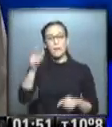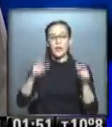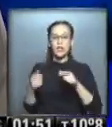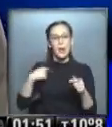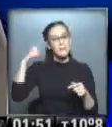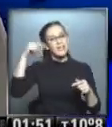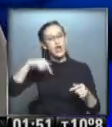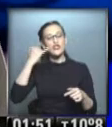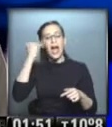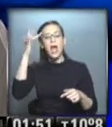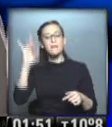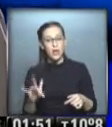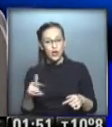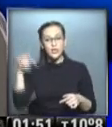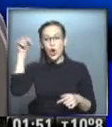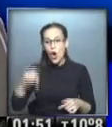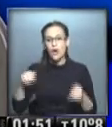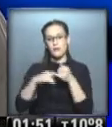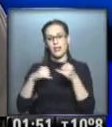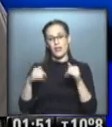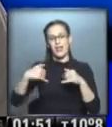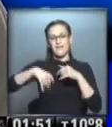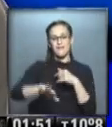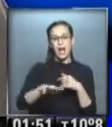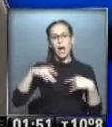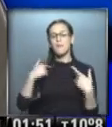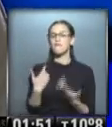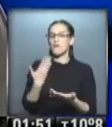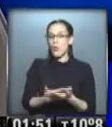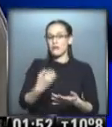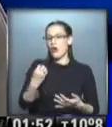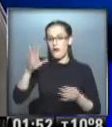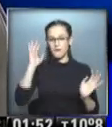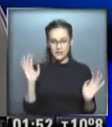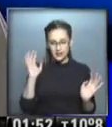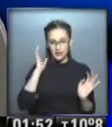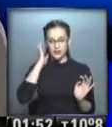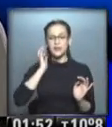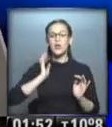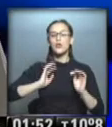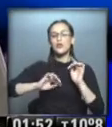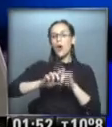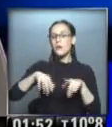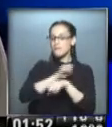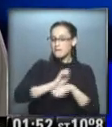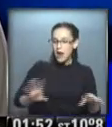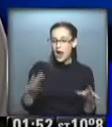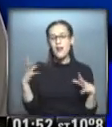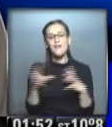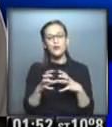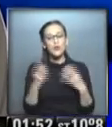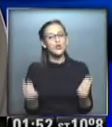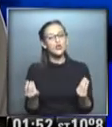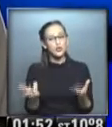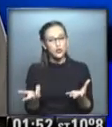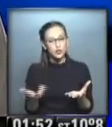ya creen que es miércoles, hoy por el mediodía entonces estará siendo presentado oficialmente. Y la página negra para el fútbol argentino tiene que ver con